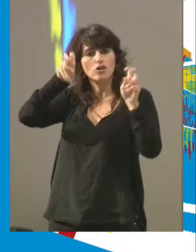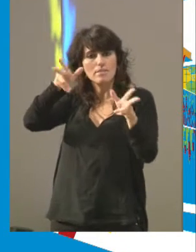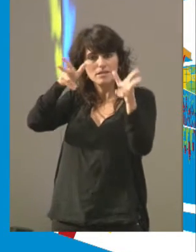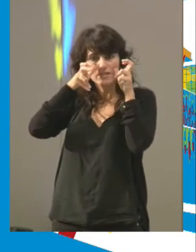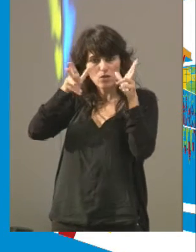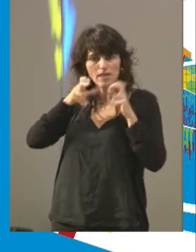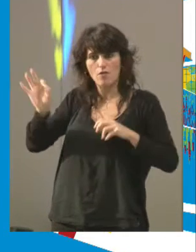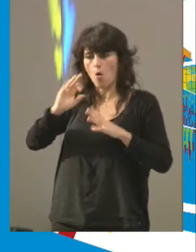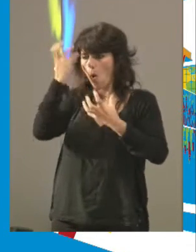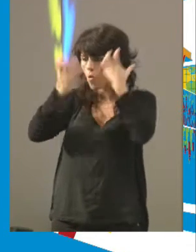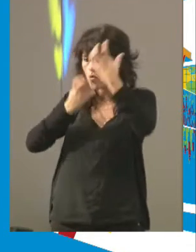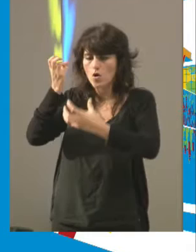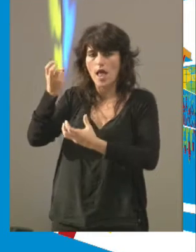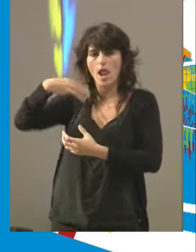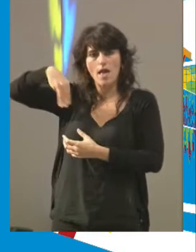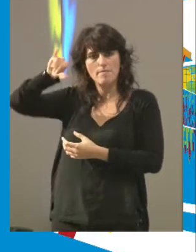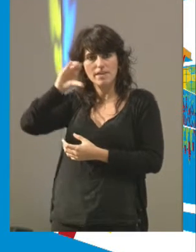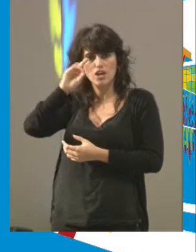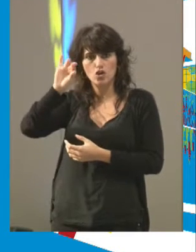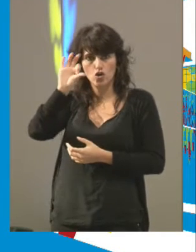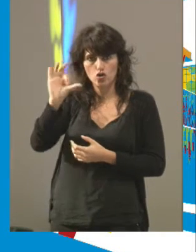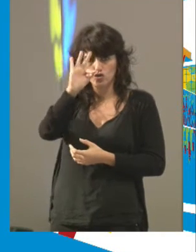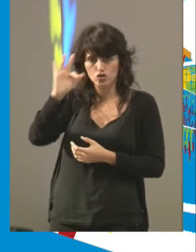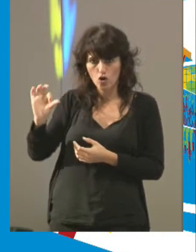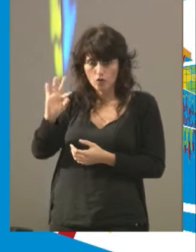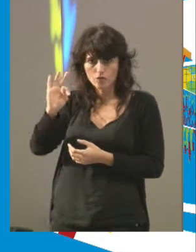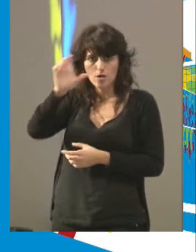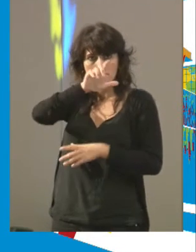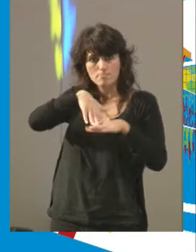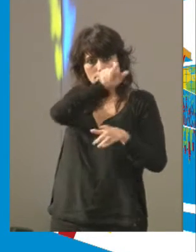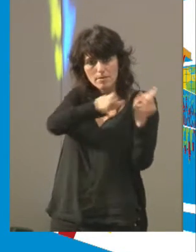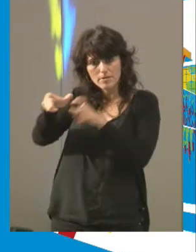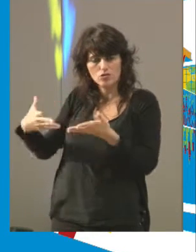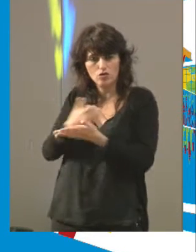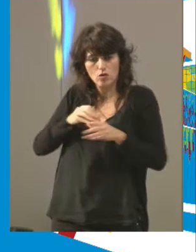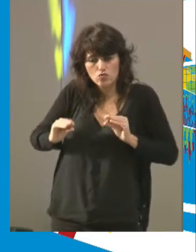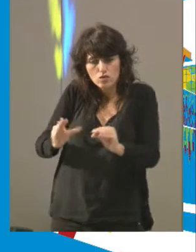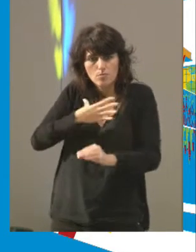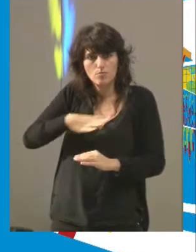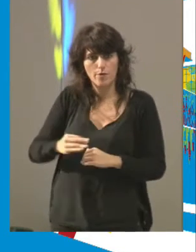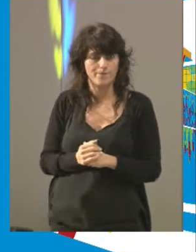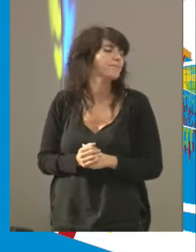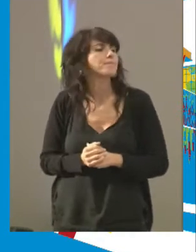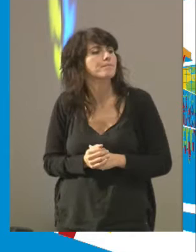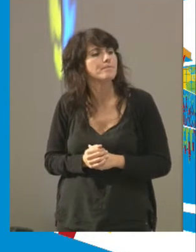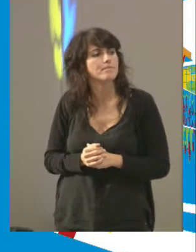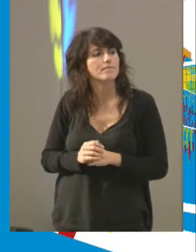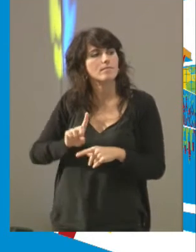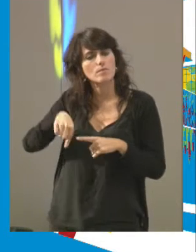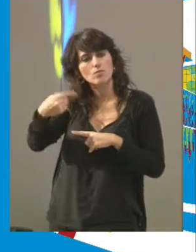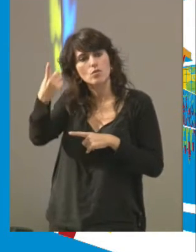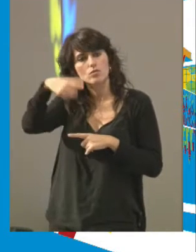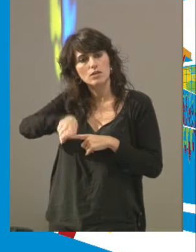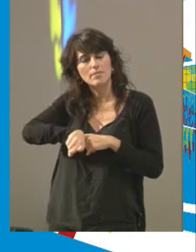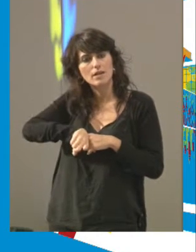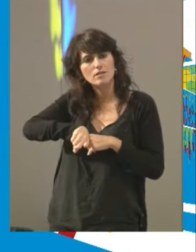visualización, luego Google, Microsoft sacan sus soluciones open source para que todo el mundo las utilice, y luego pues hay una